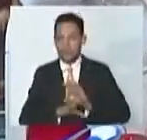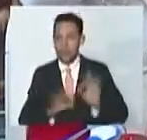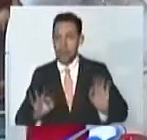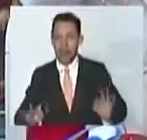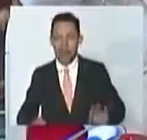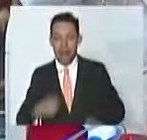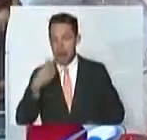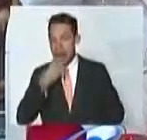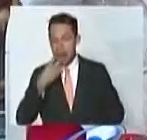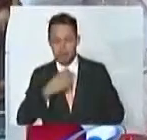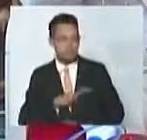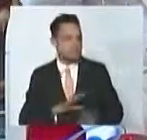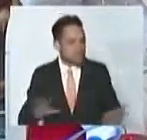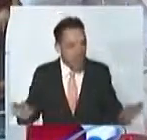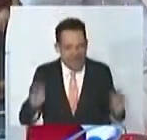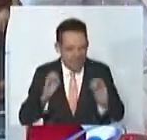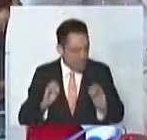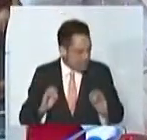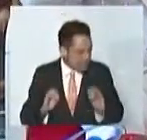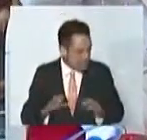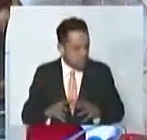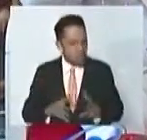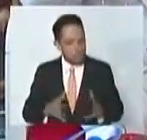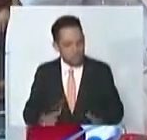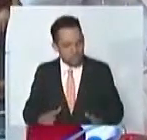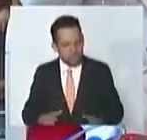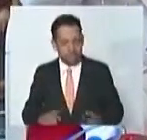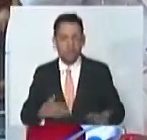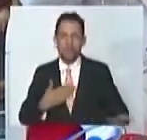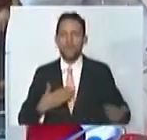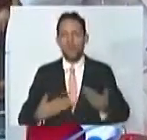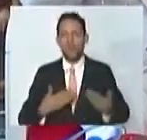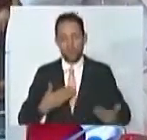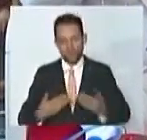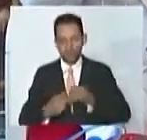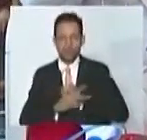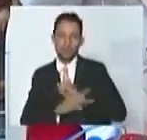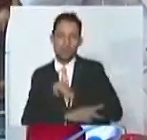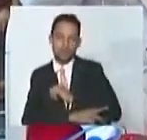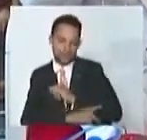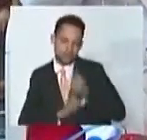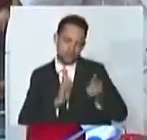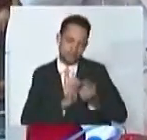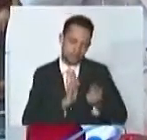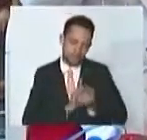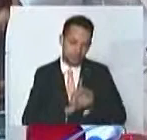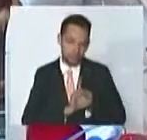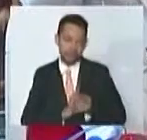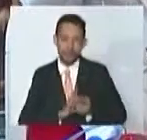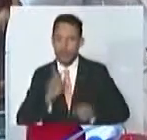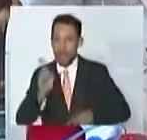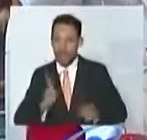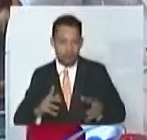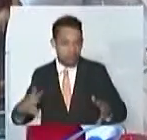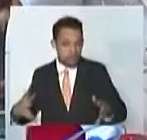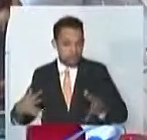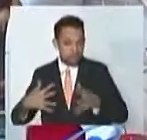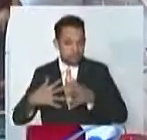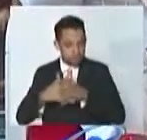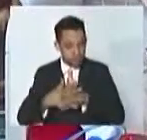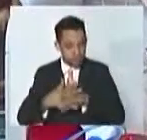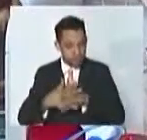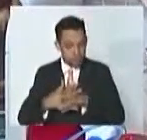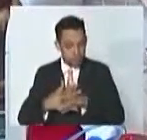ese proceso de socialización que lleva a otras connotaciones emocionales. Si un niño no se siente integrado dentro de un grupo, ¿qué